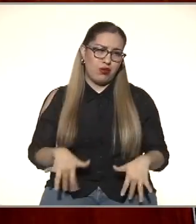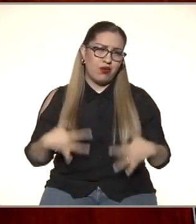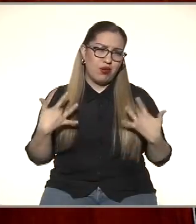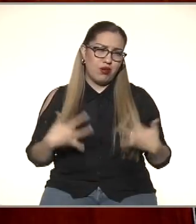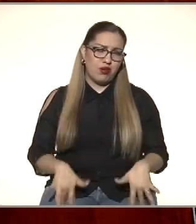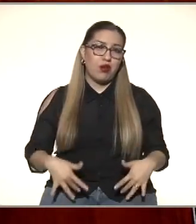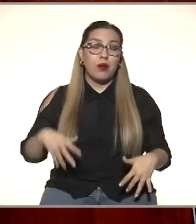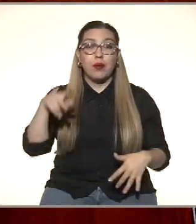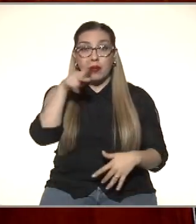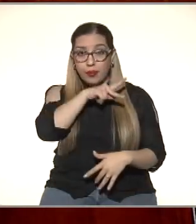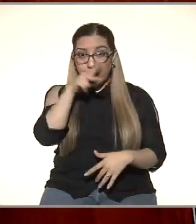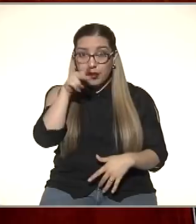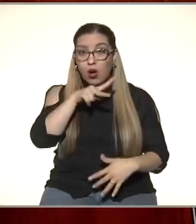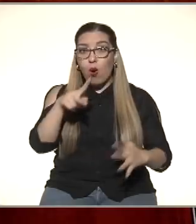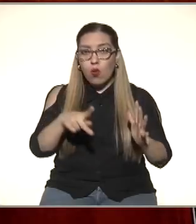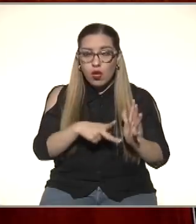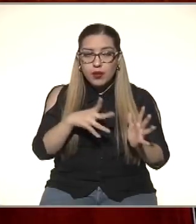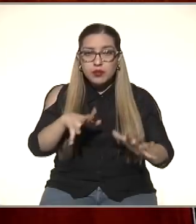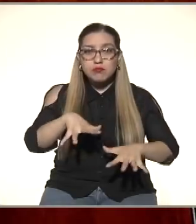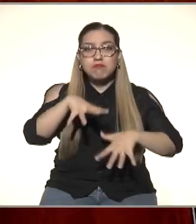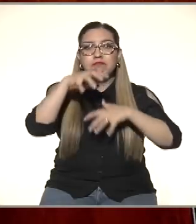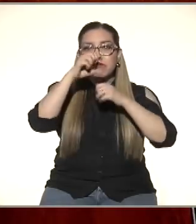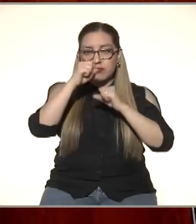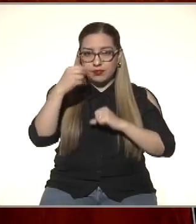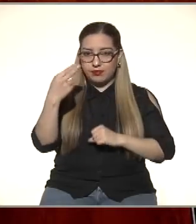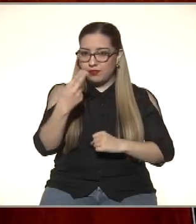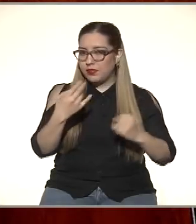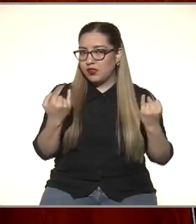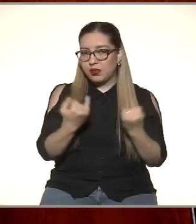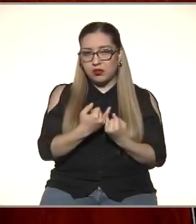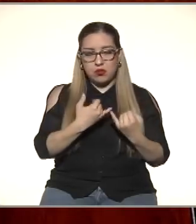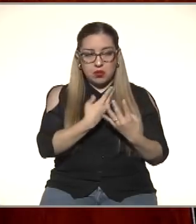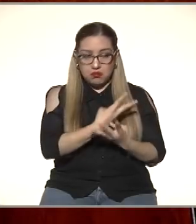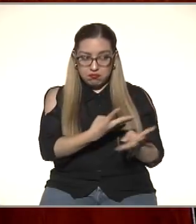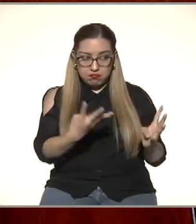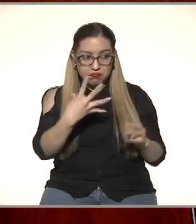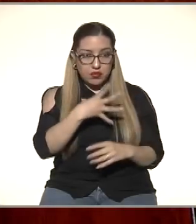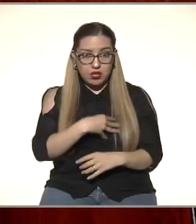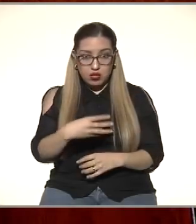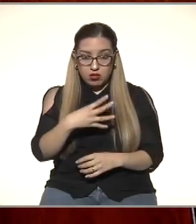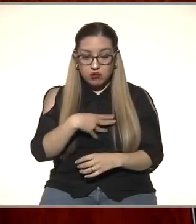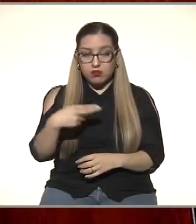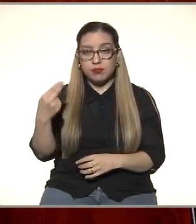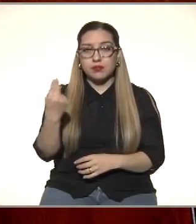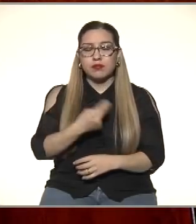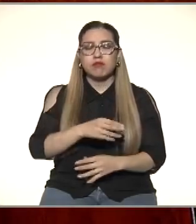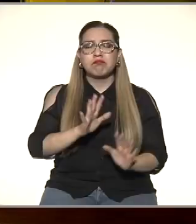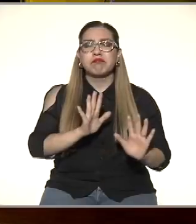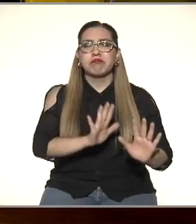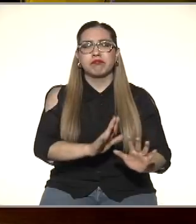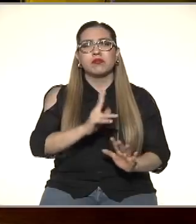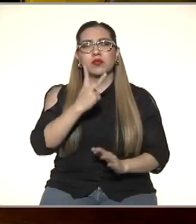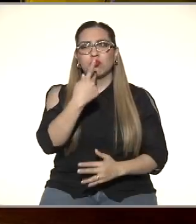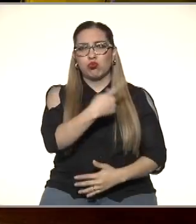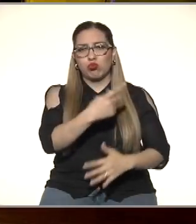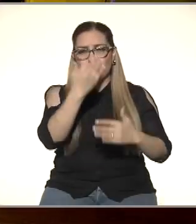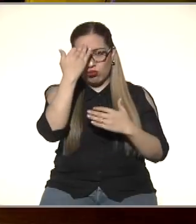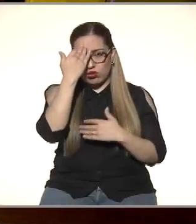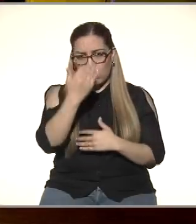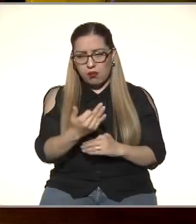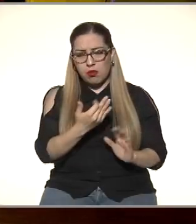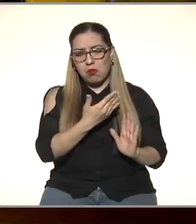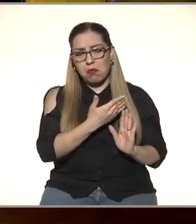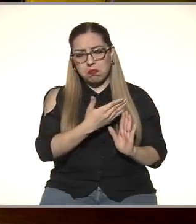todo. Necesitas recuperar. Necesitas recuperar, ellos también. ¿Sí? Necesita ponerse su tiempo. Y ahora sí, una vez recuperado